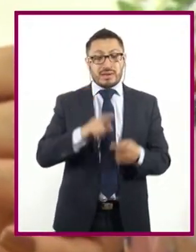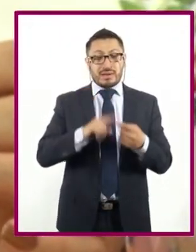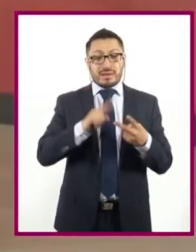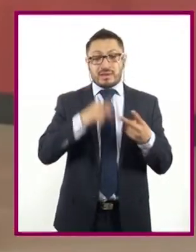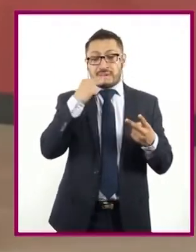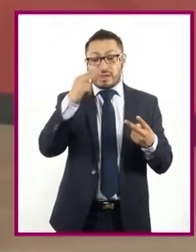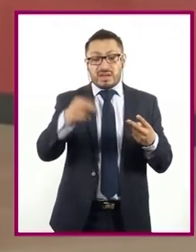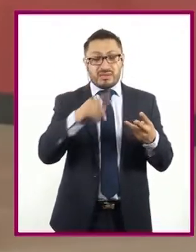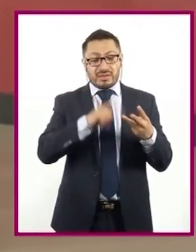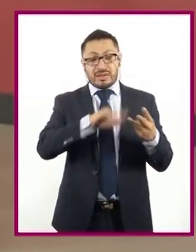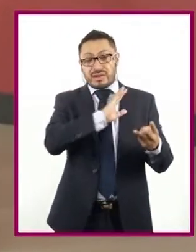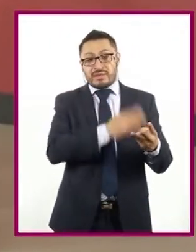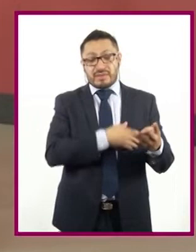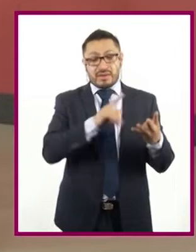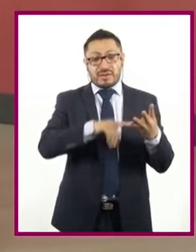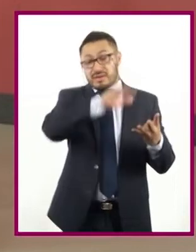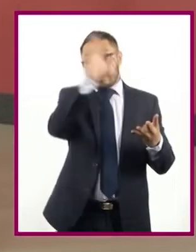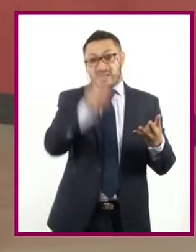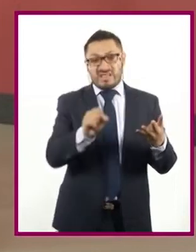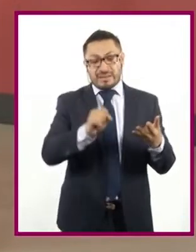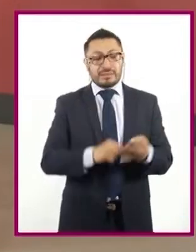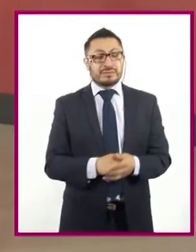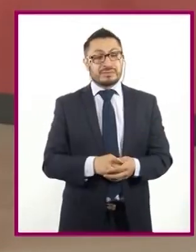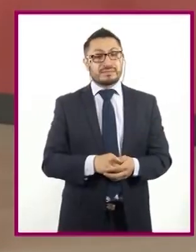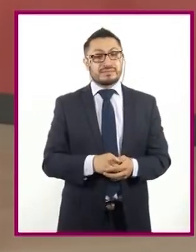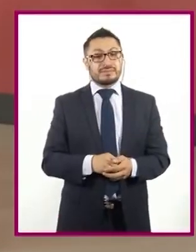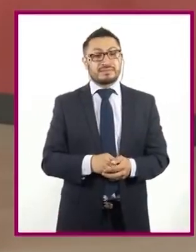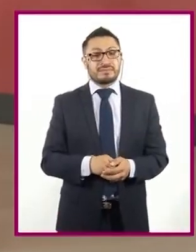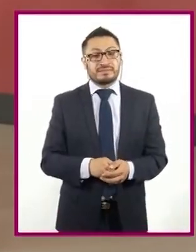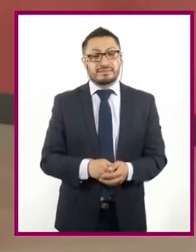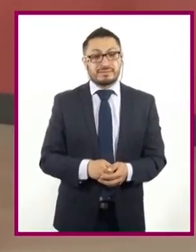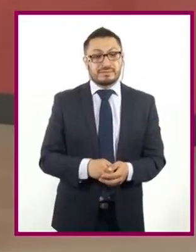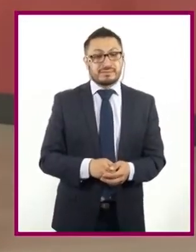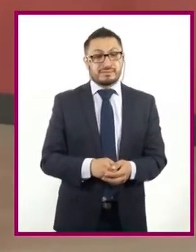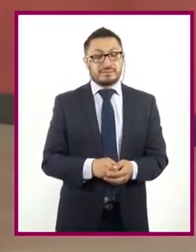africana. Los chorotegas.